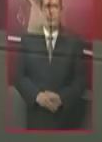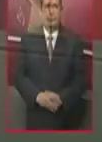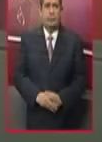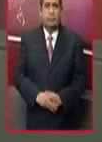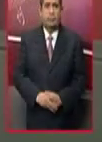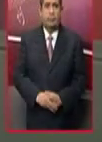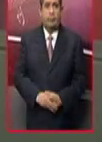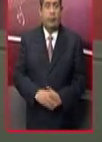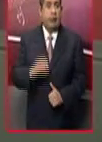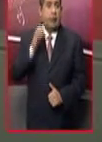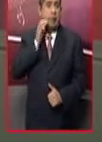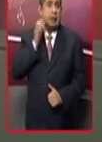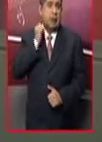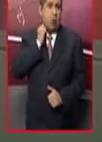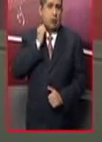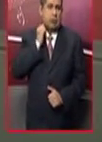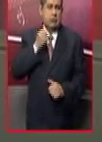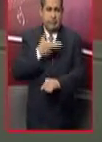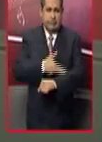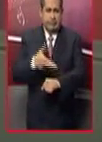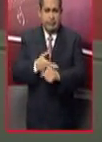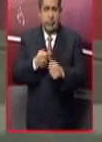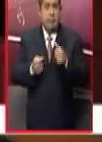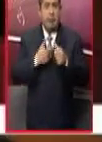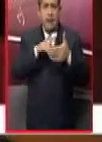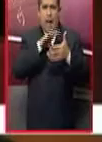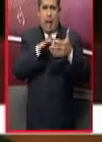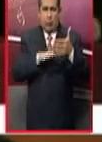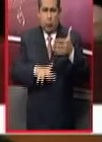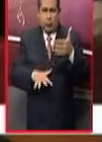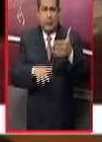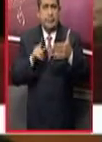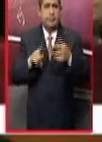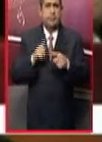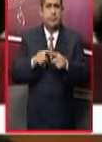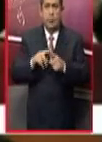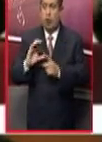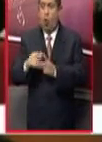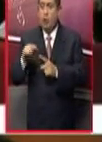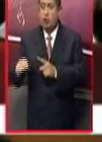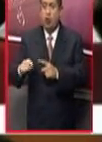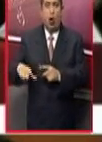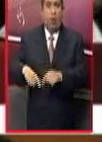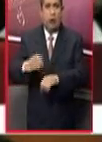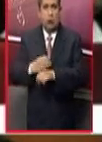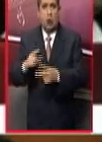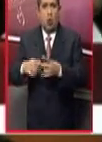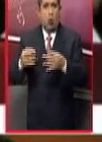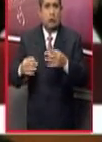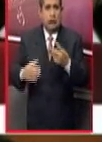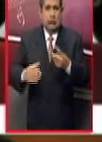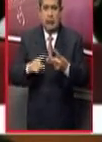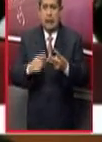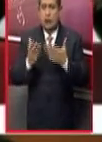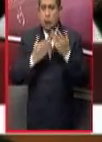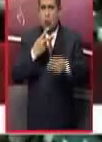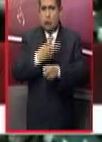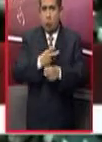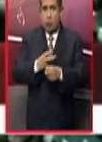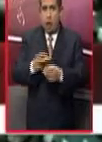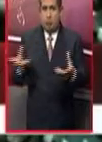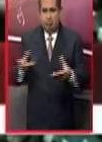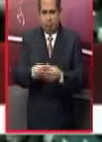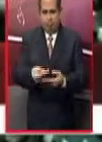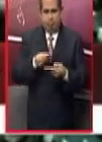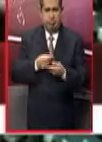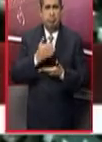El Pleno de la Cámara de Senadores dio trámite de primera lectura a un dictamen de las Comisiones Unidas de Gobernación, Justicia y Estudio Legislativo Segunda,